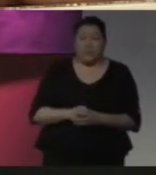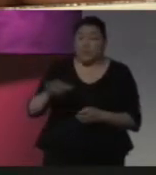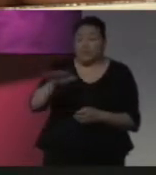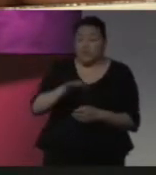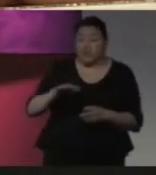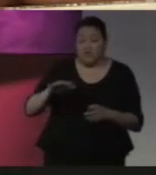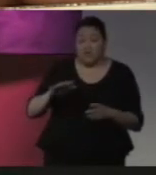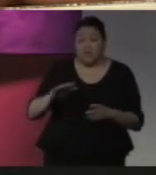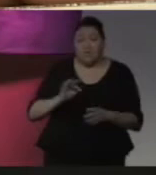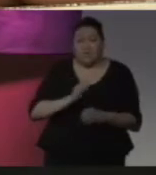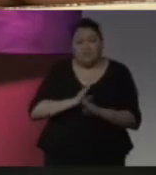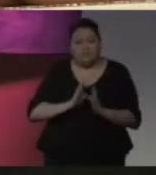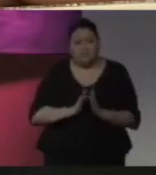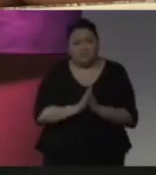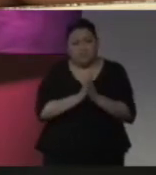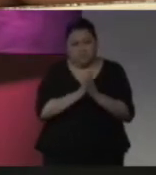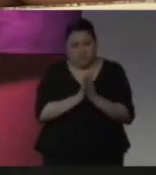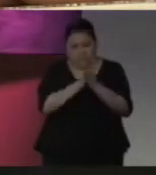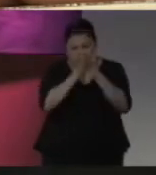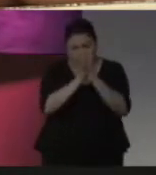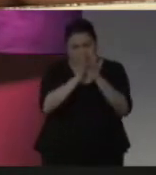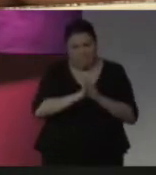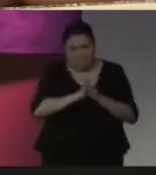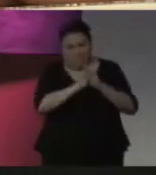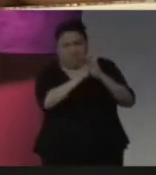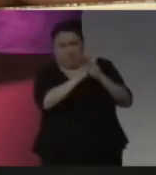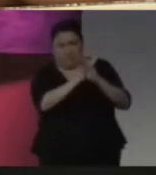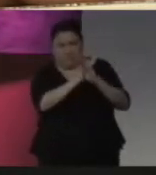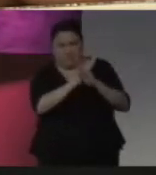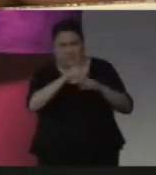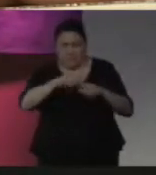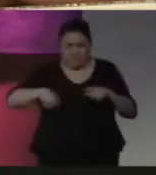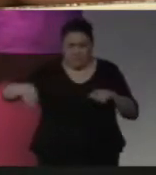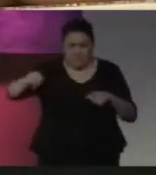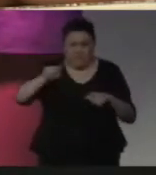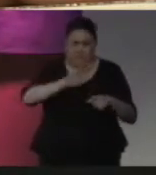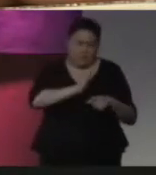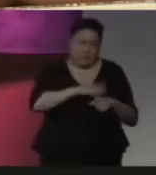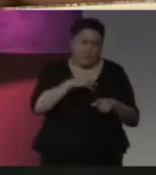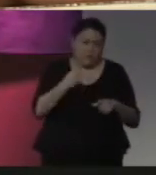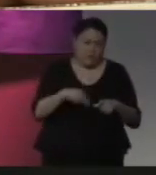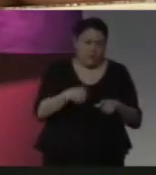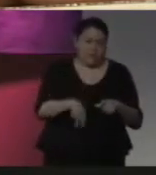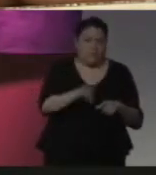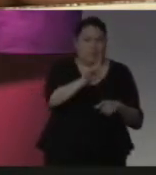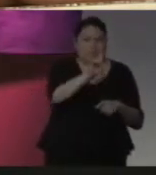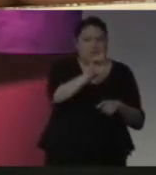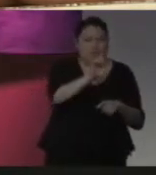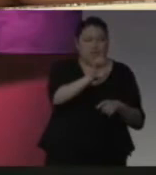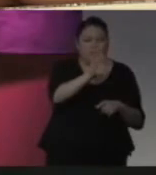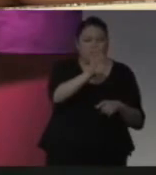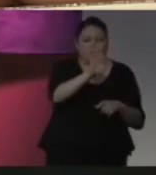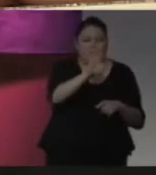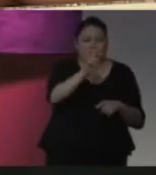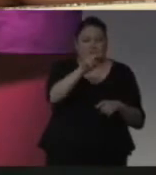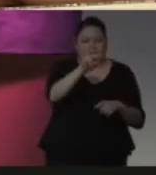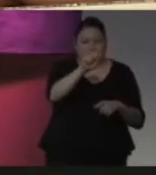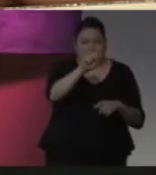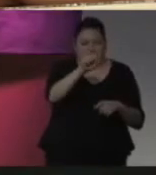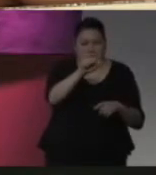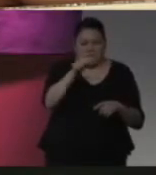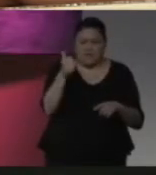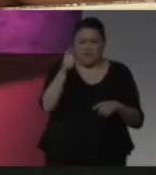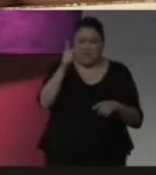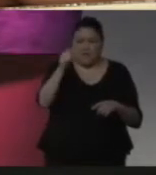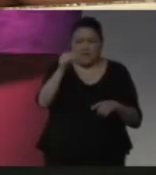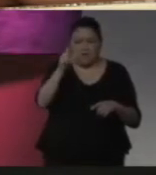participativa. ¿Sí? Voy a hablar de tres puntos: la experiencia desde el Centro de Derechos de las Mujeres de